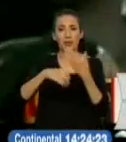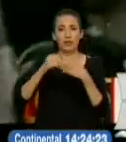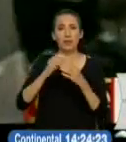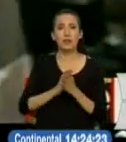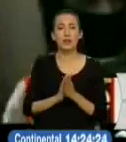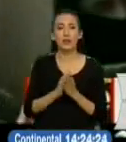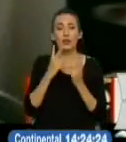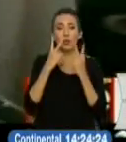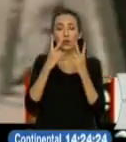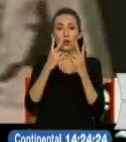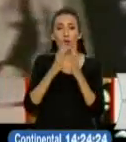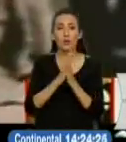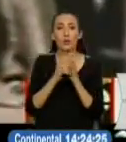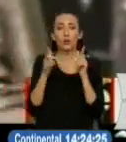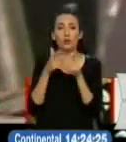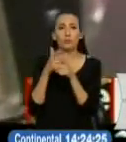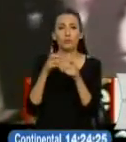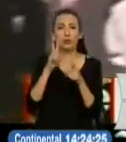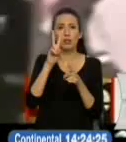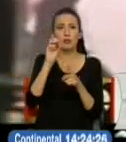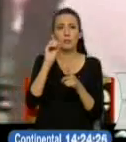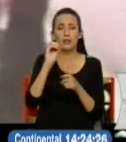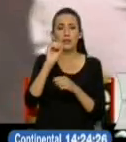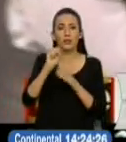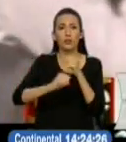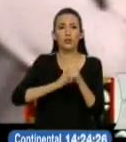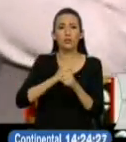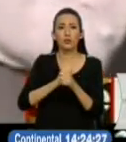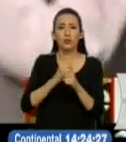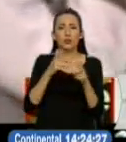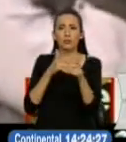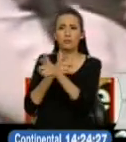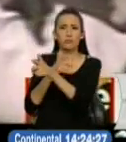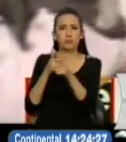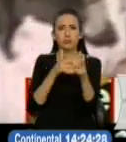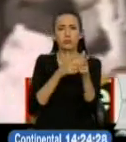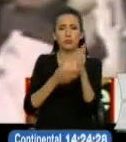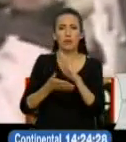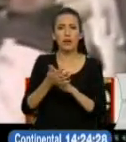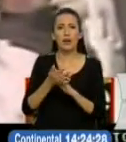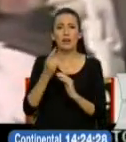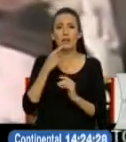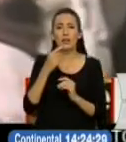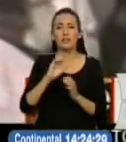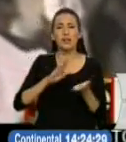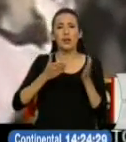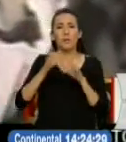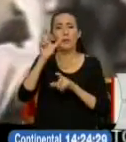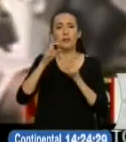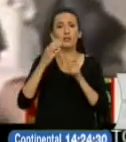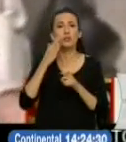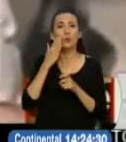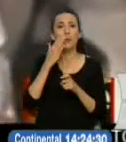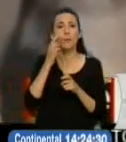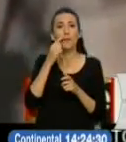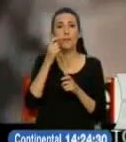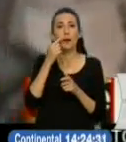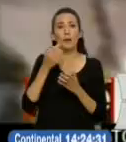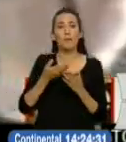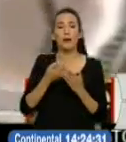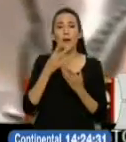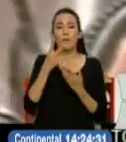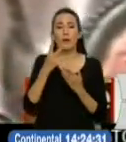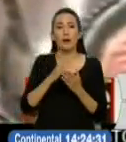tendría alrededor de 28 años, instó a los seguidores de Al-Qaeda a realizar ataques suicidas para vengar la muerte de su padre. Hamza es calificado como un terrorista